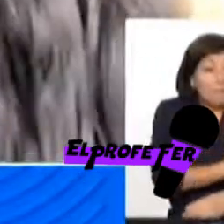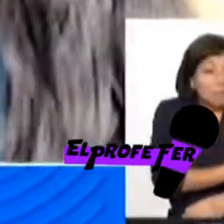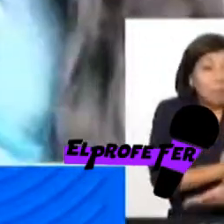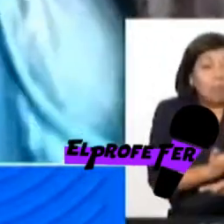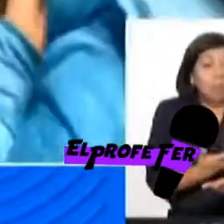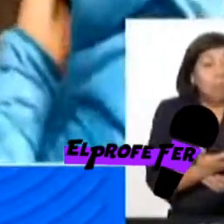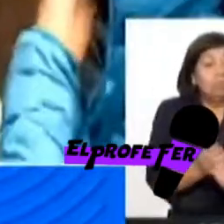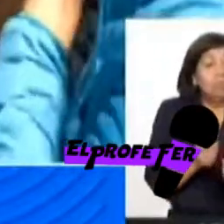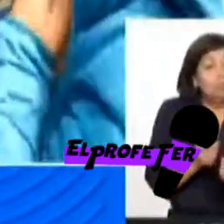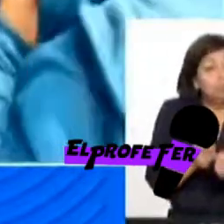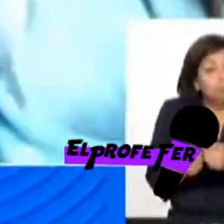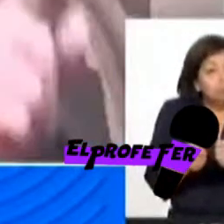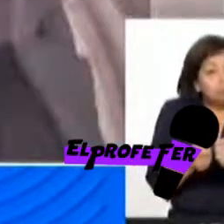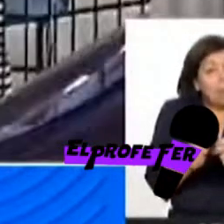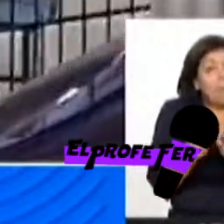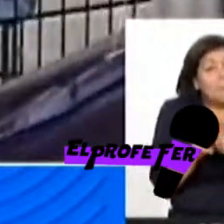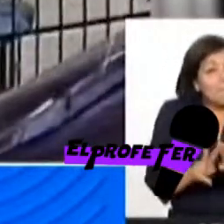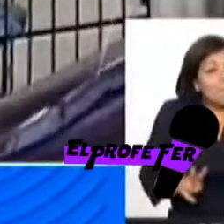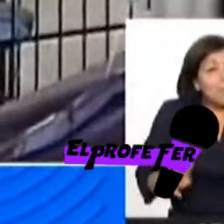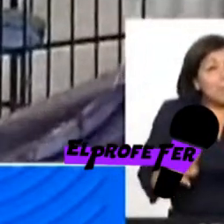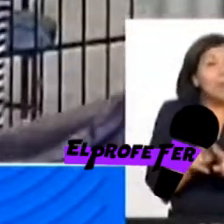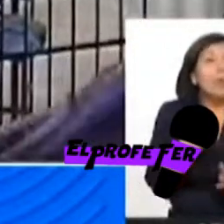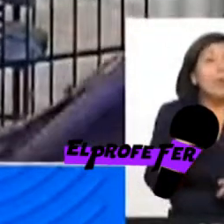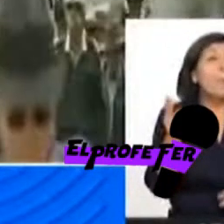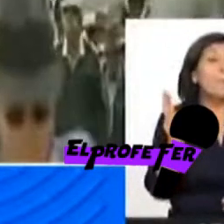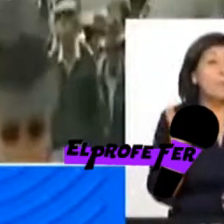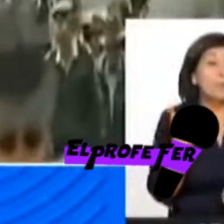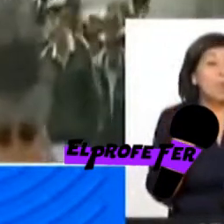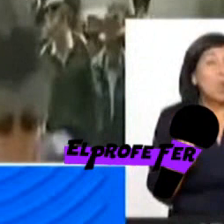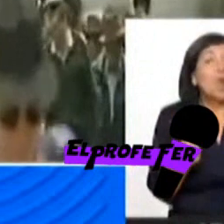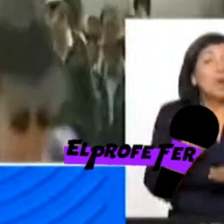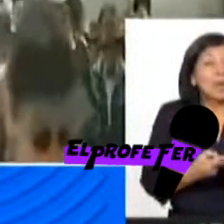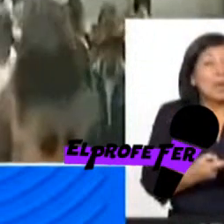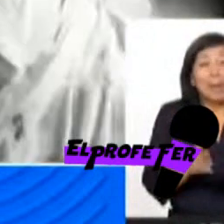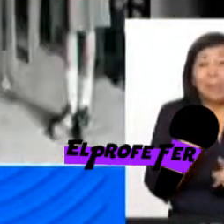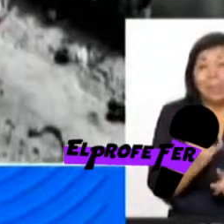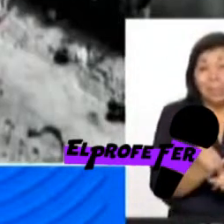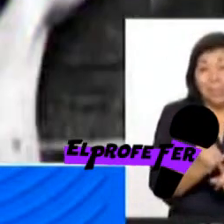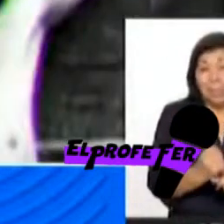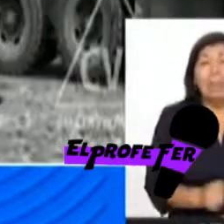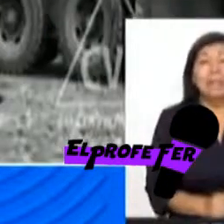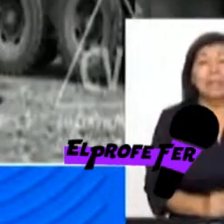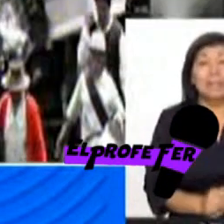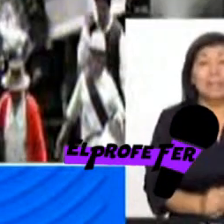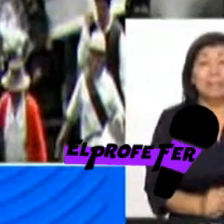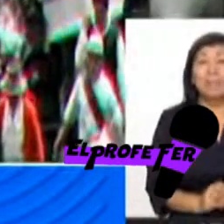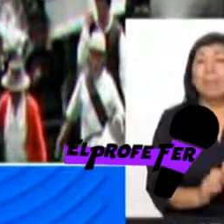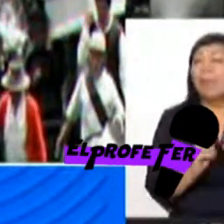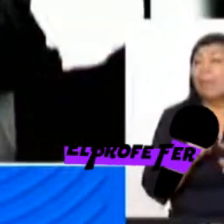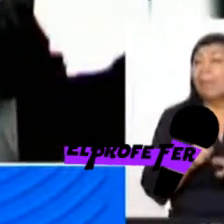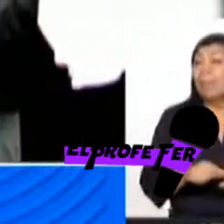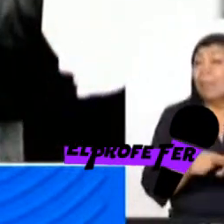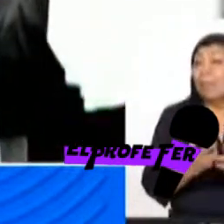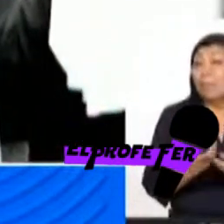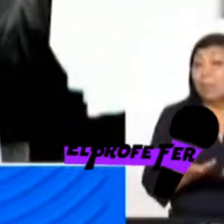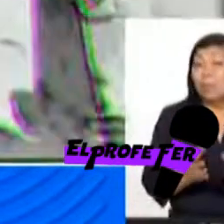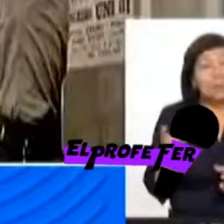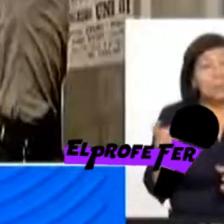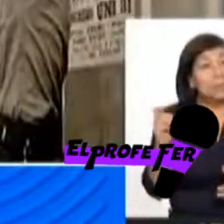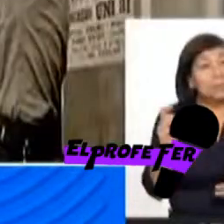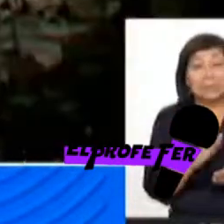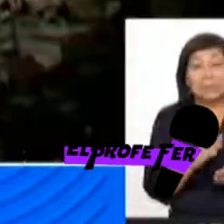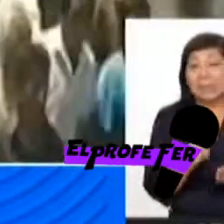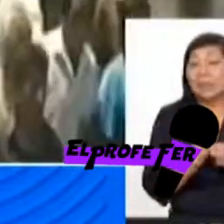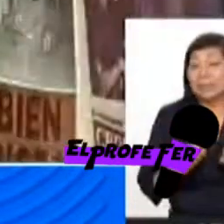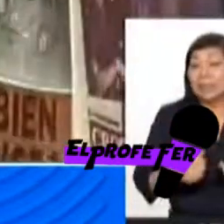la revaloración del docente, con la afirmación de la institucionalidad, entendiendo esta como el rol rector